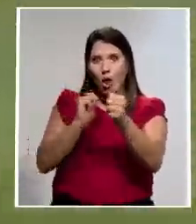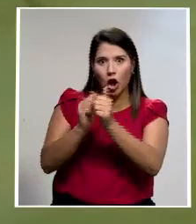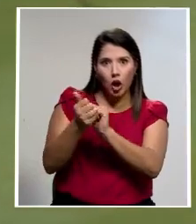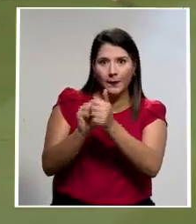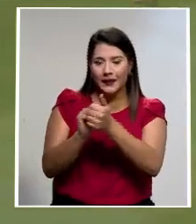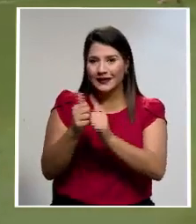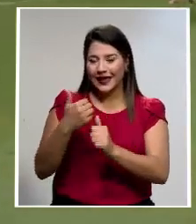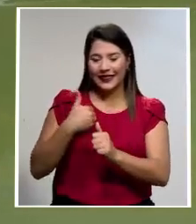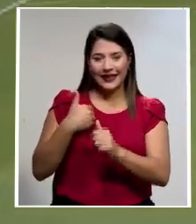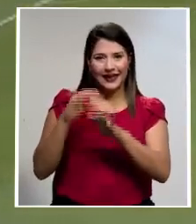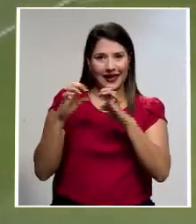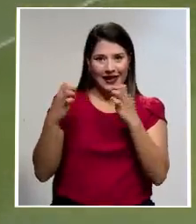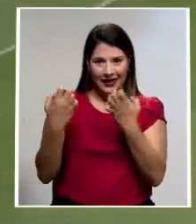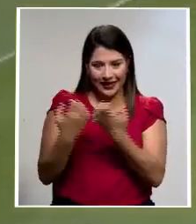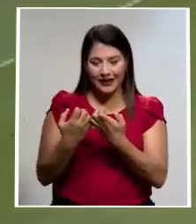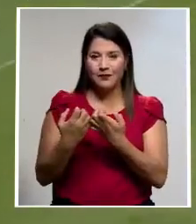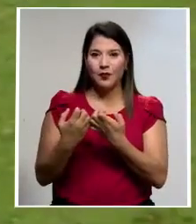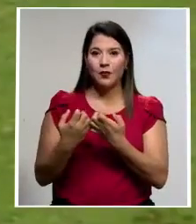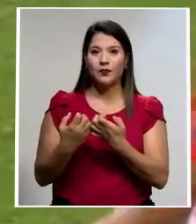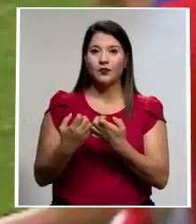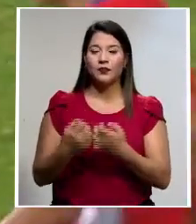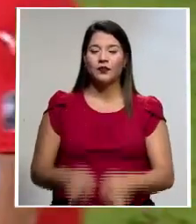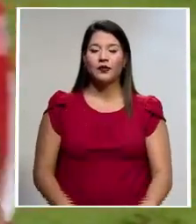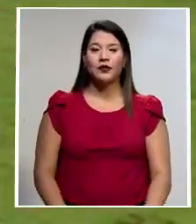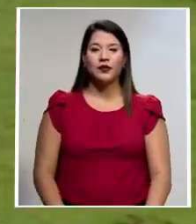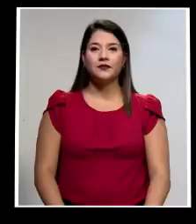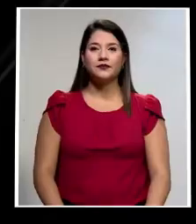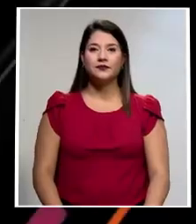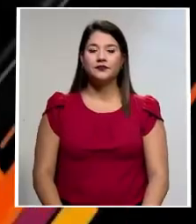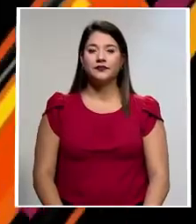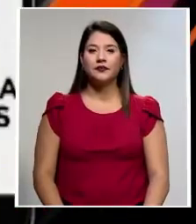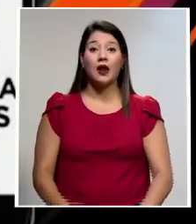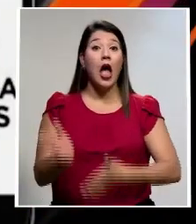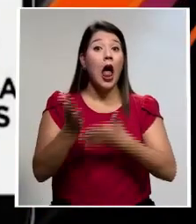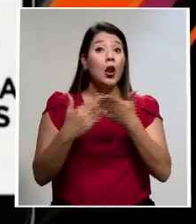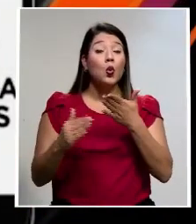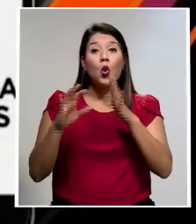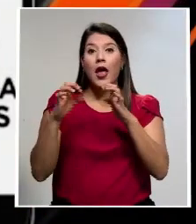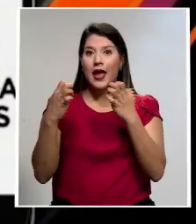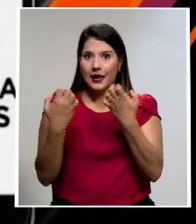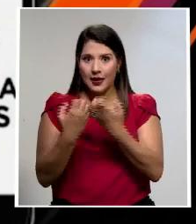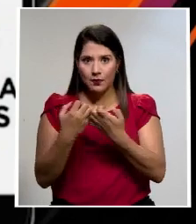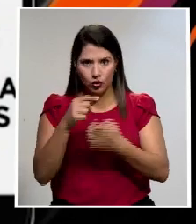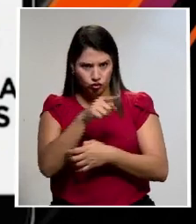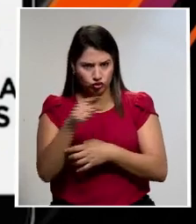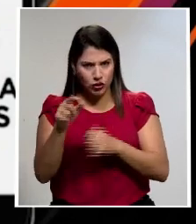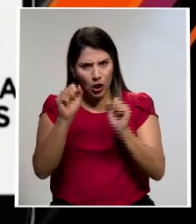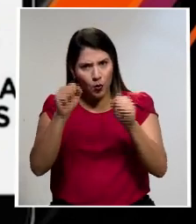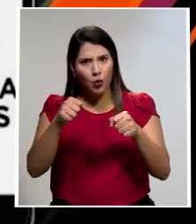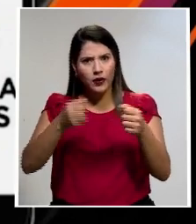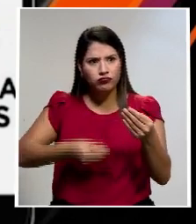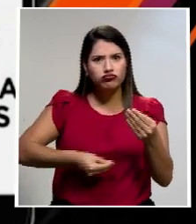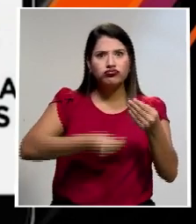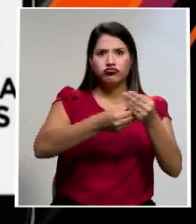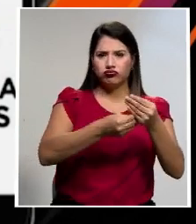brindado los participantes, o al menos varios de ellos. Algunos equipos usted los puede incluir ahí en el